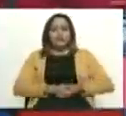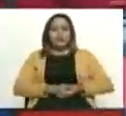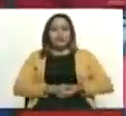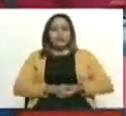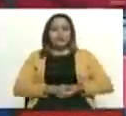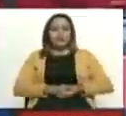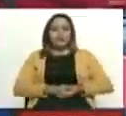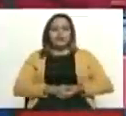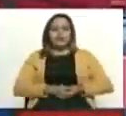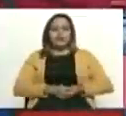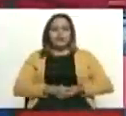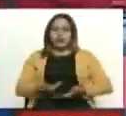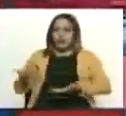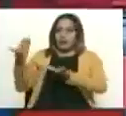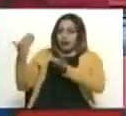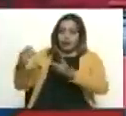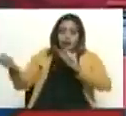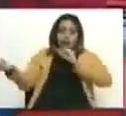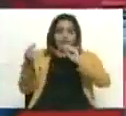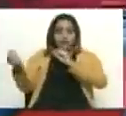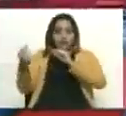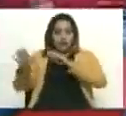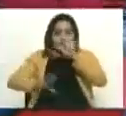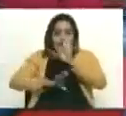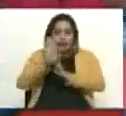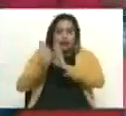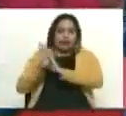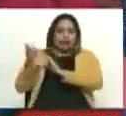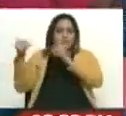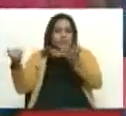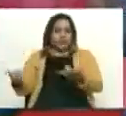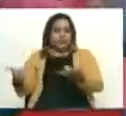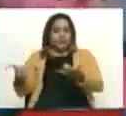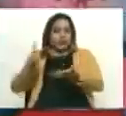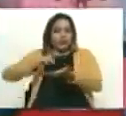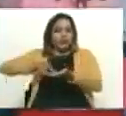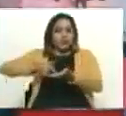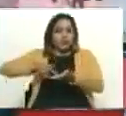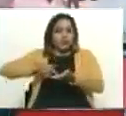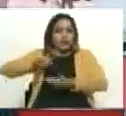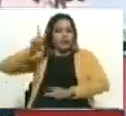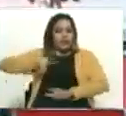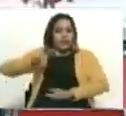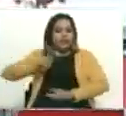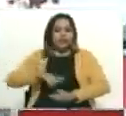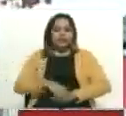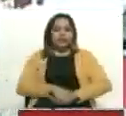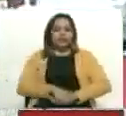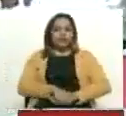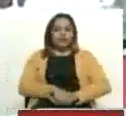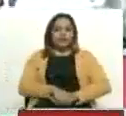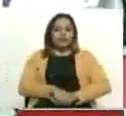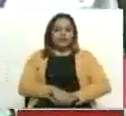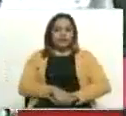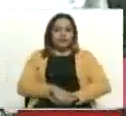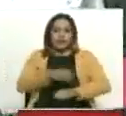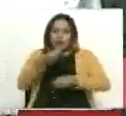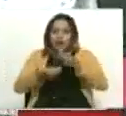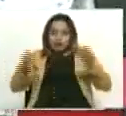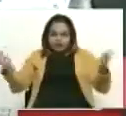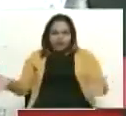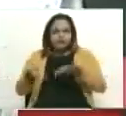Bien, es parte de la conversación que se desarrolla en este momento en la parroquia El Valle, donde se da el